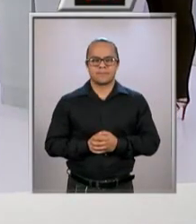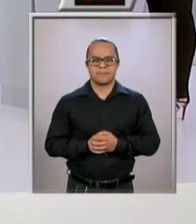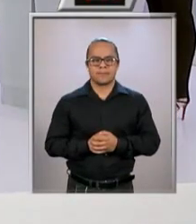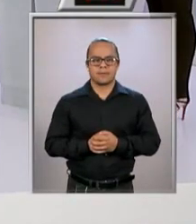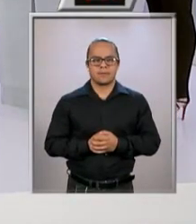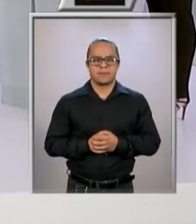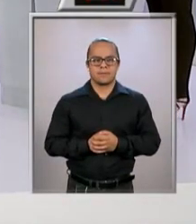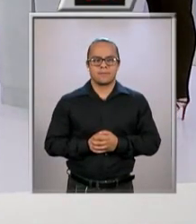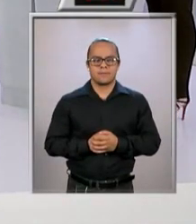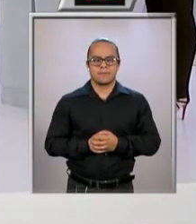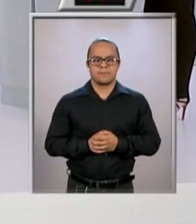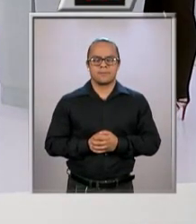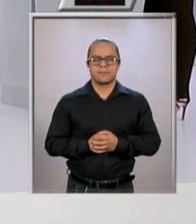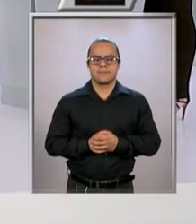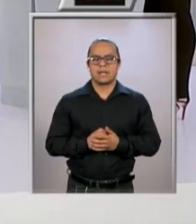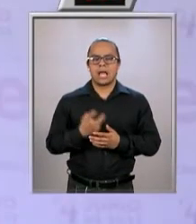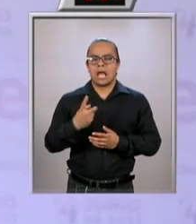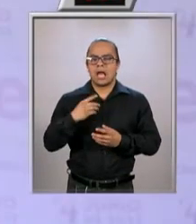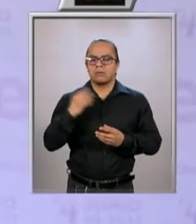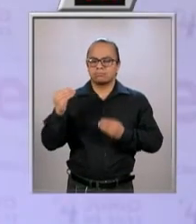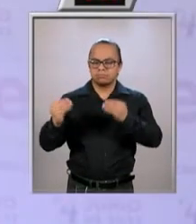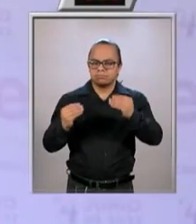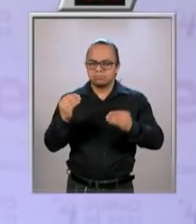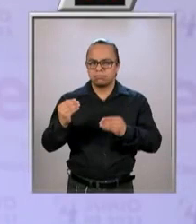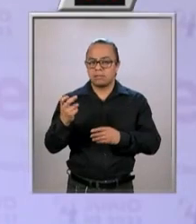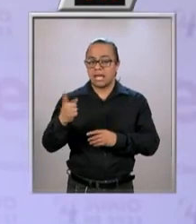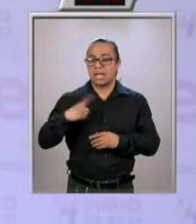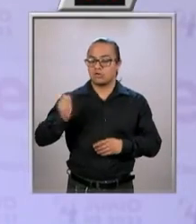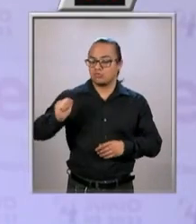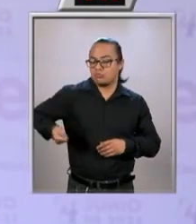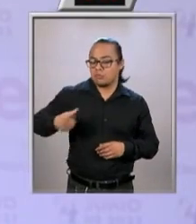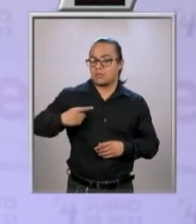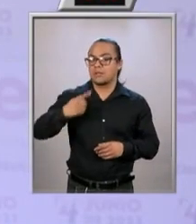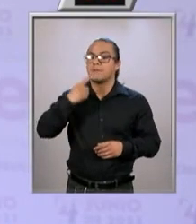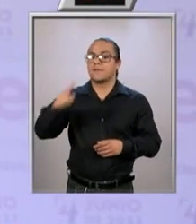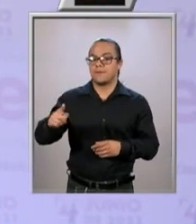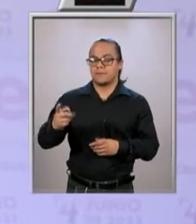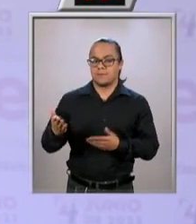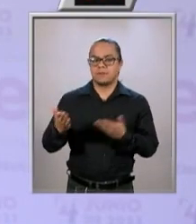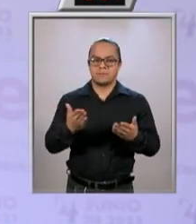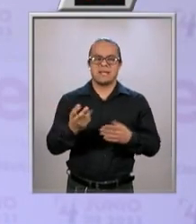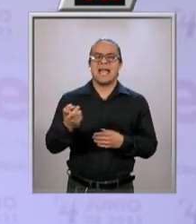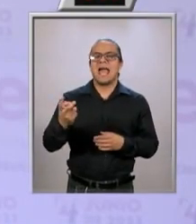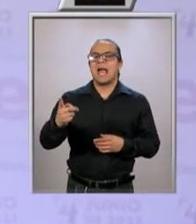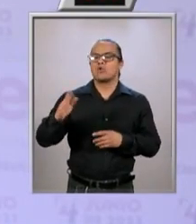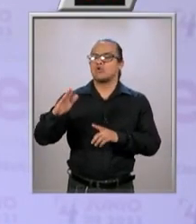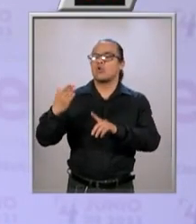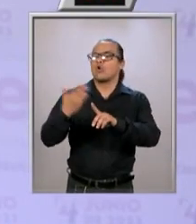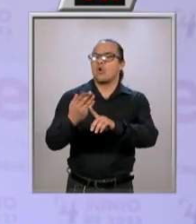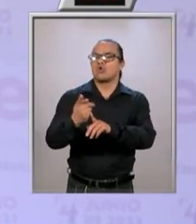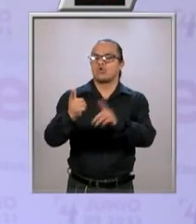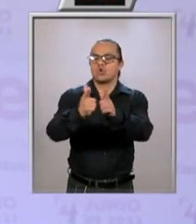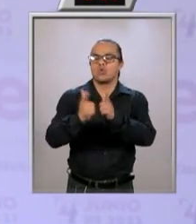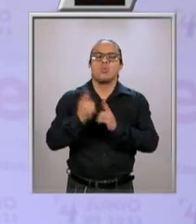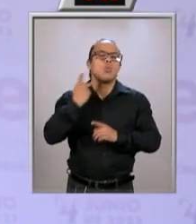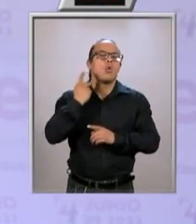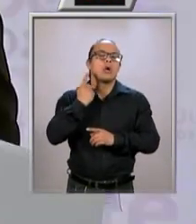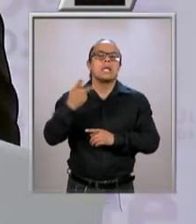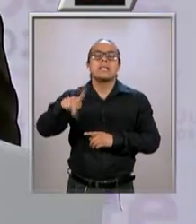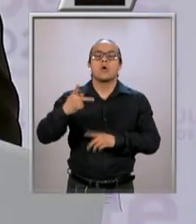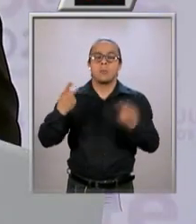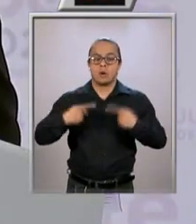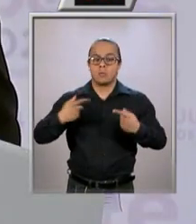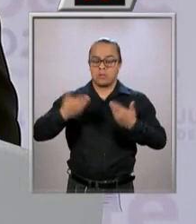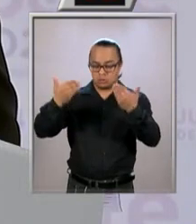si lo analizas fue un fallo que se hizo efectivamente a un partido no a una persona Exacto Entonces